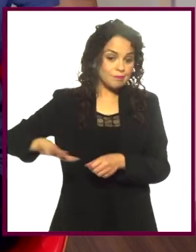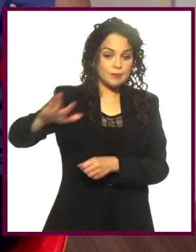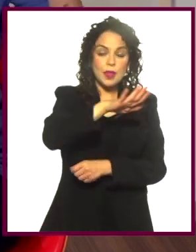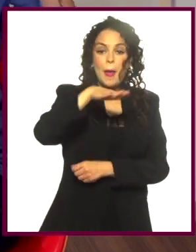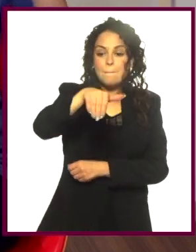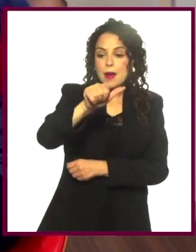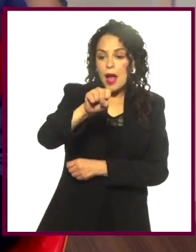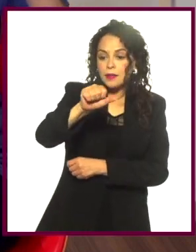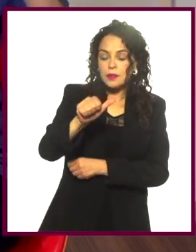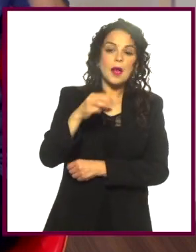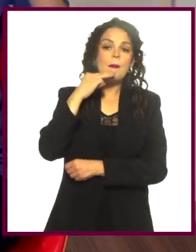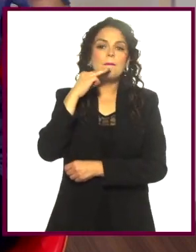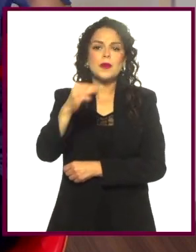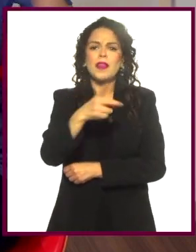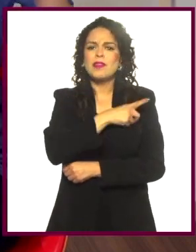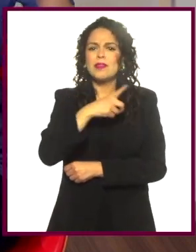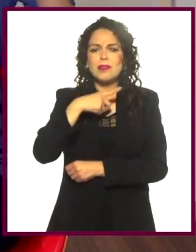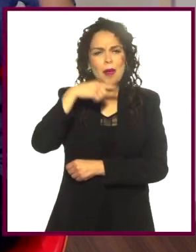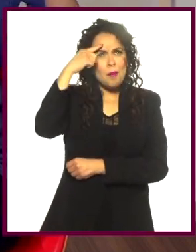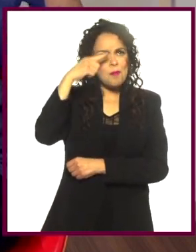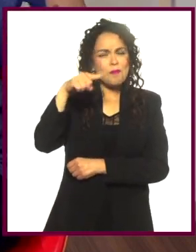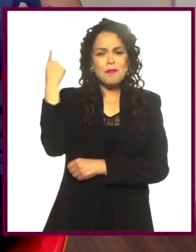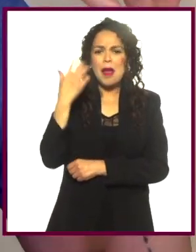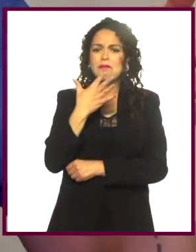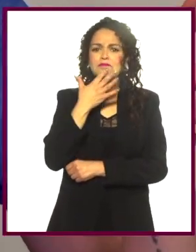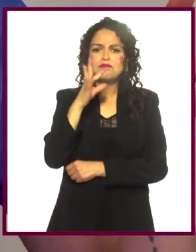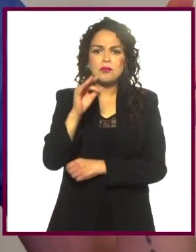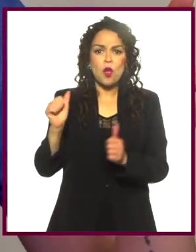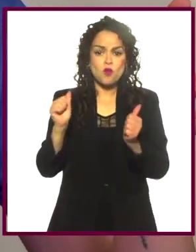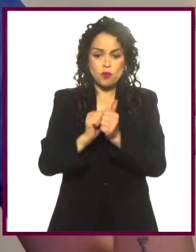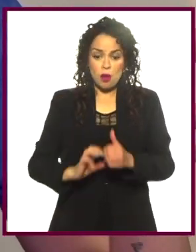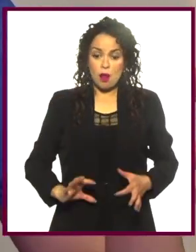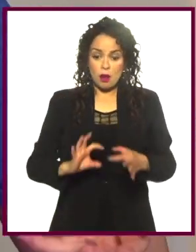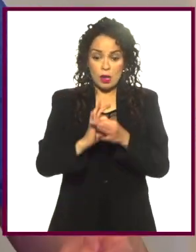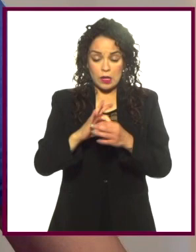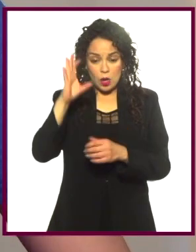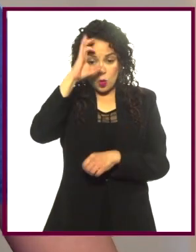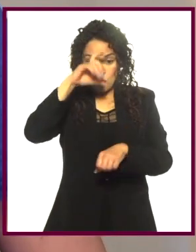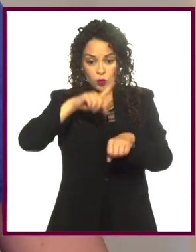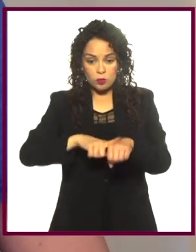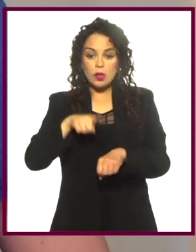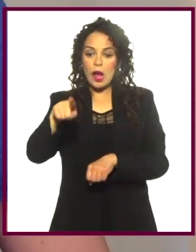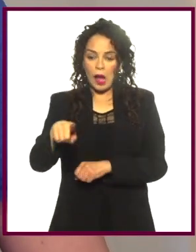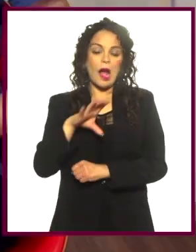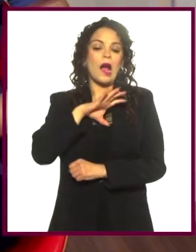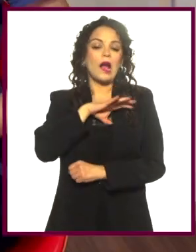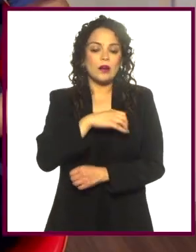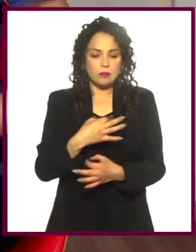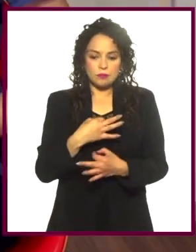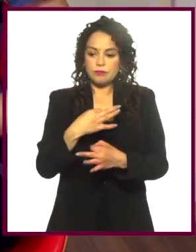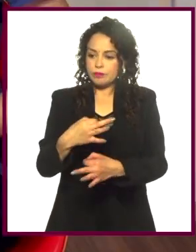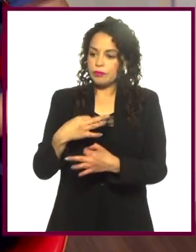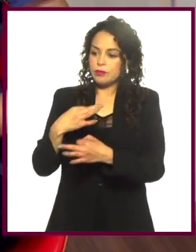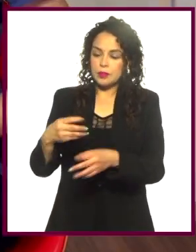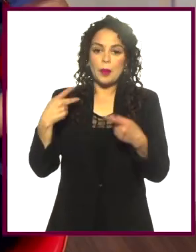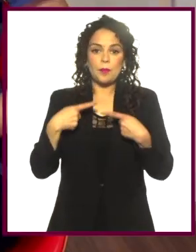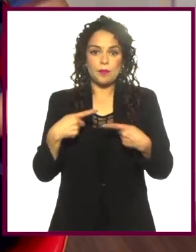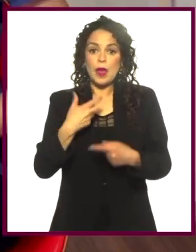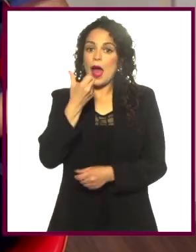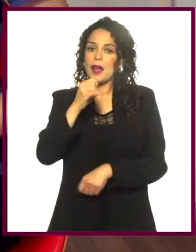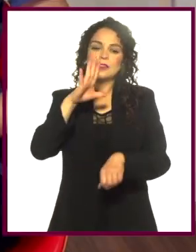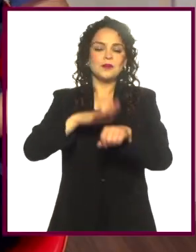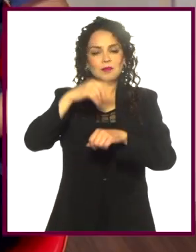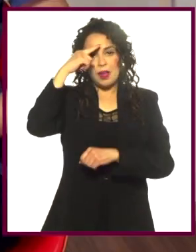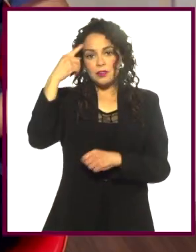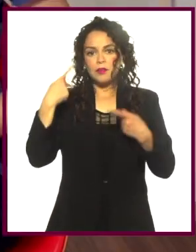masa, los mensajes deben ser simples, con elementos culturales afines a ellos. Esto hace todavía más fácil que el mensaje